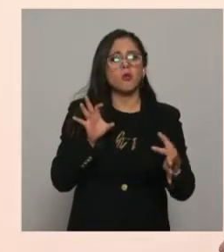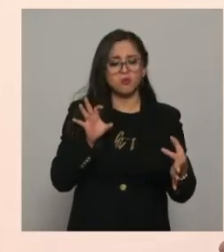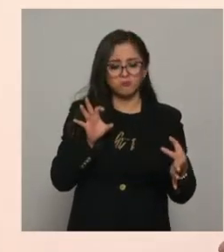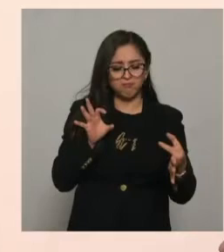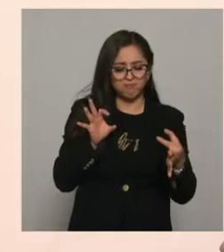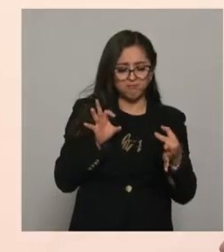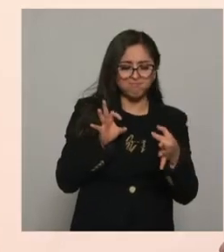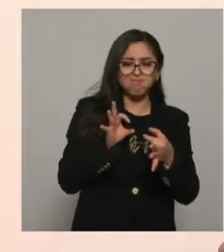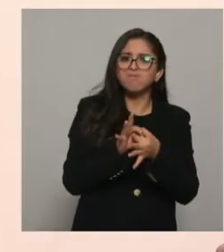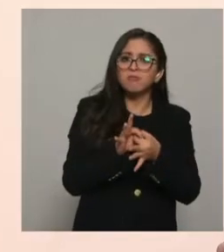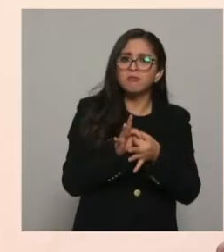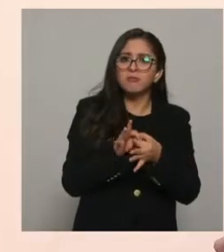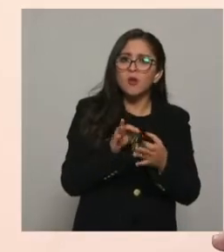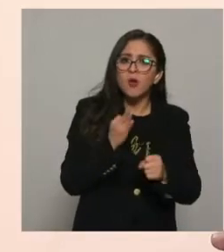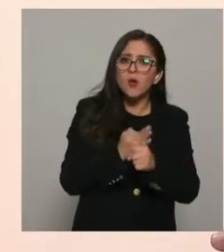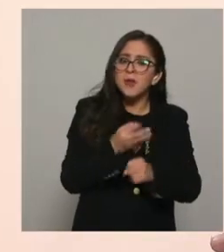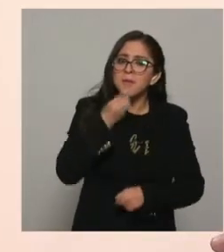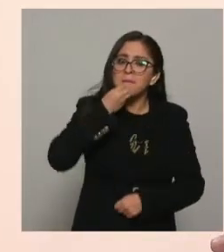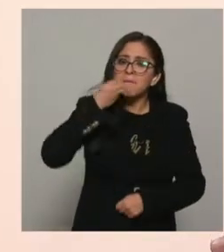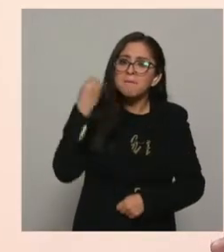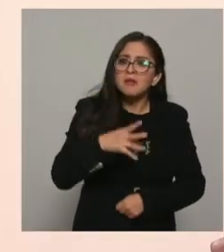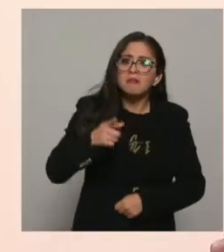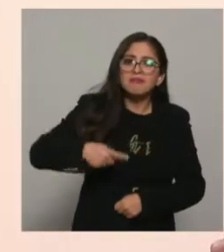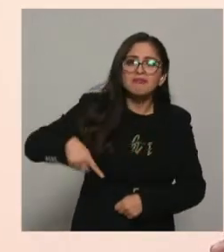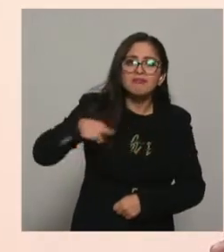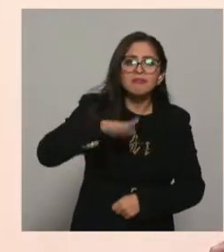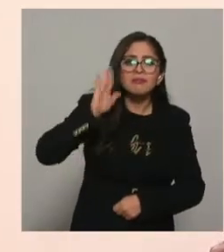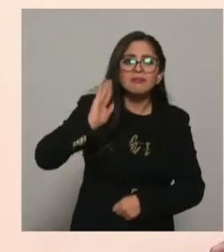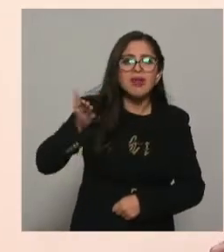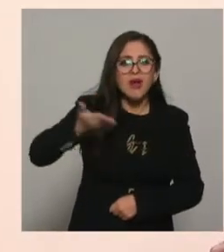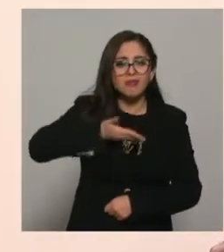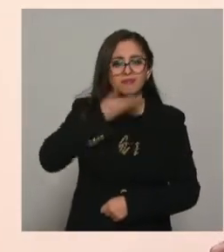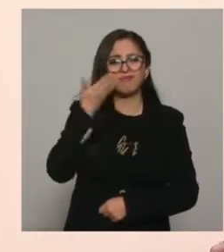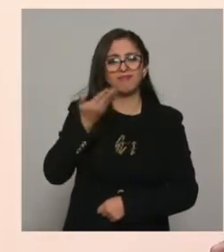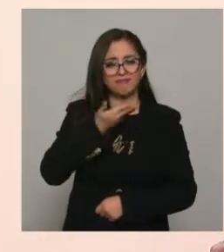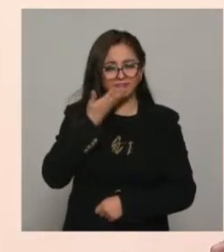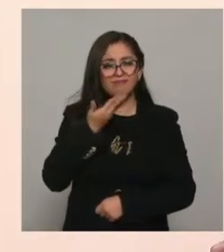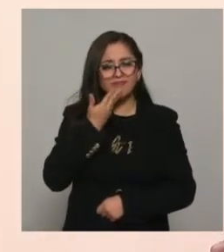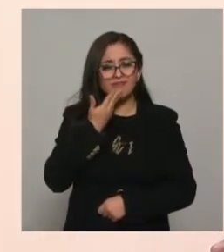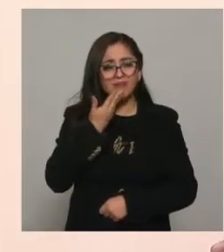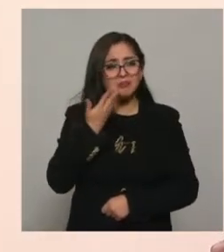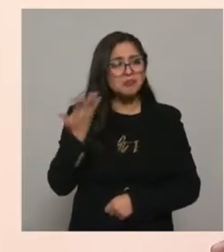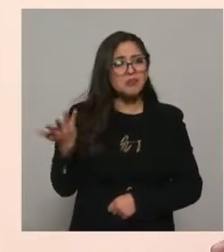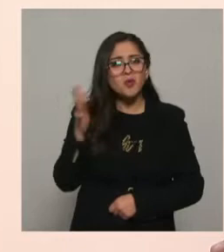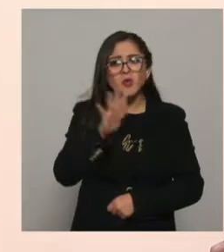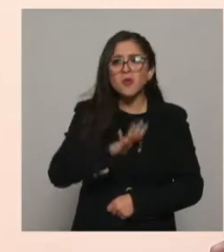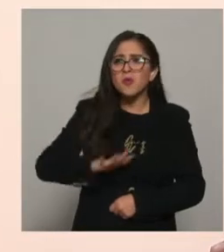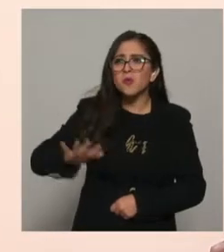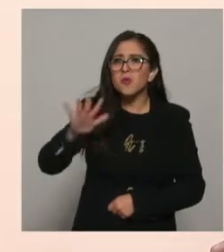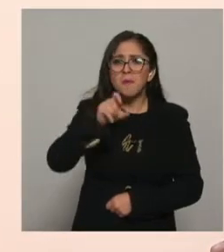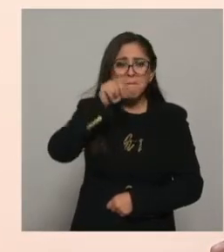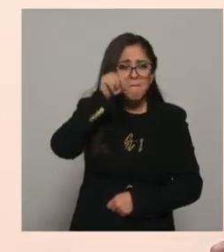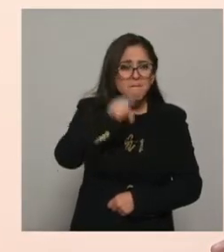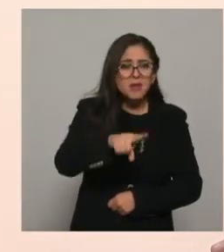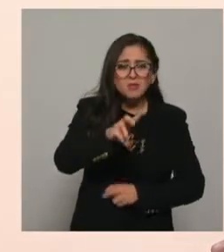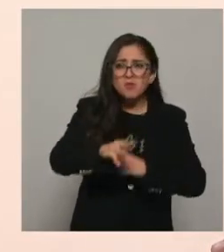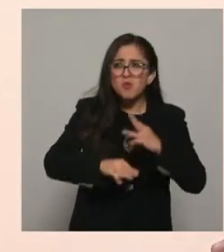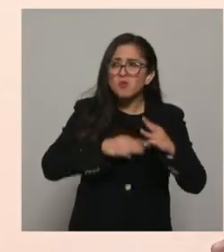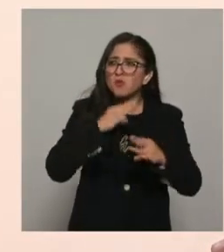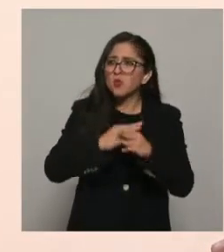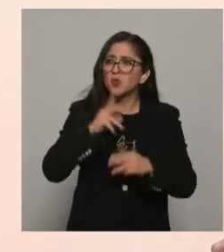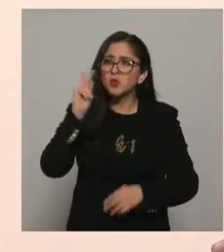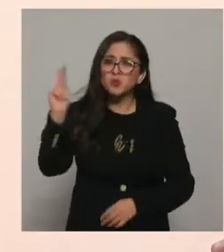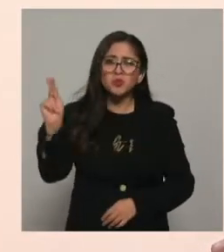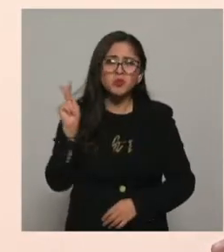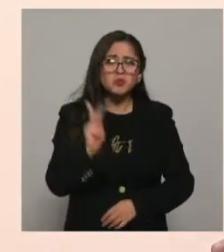tan maravilloso que nosotros conocemos y que no hay en todo el mundo, como dice el compañero, cosa